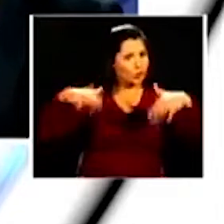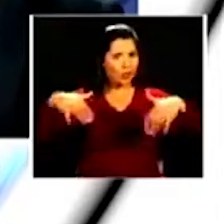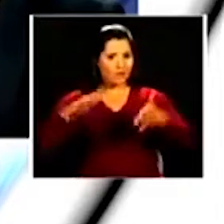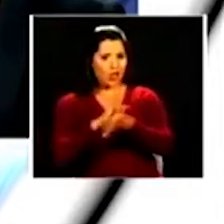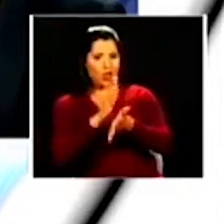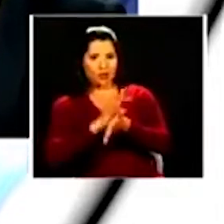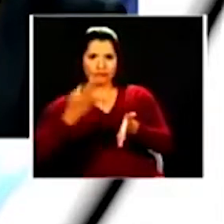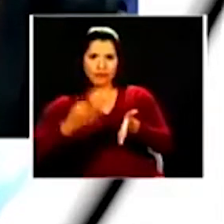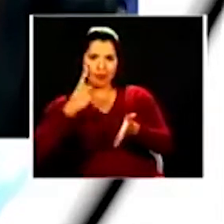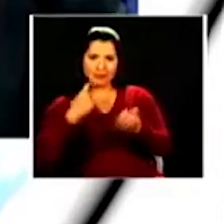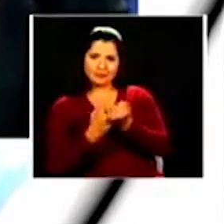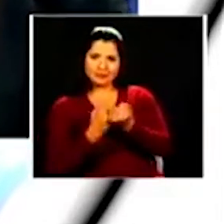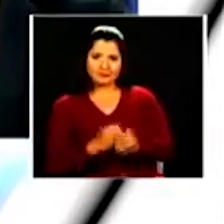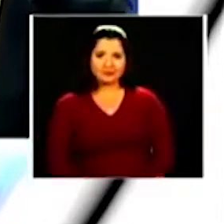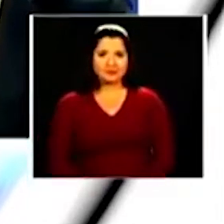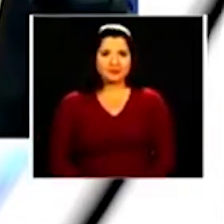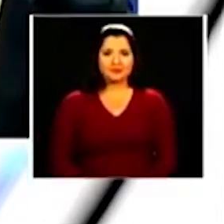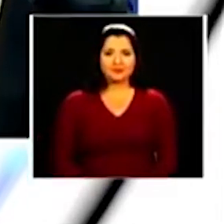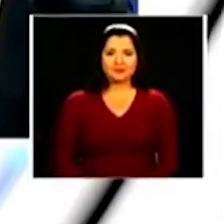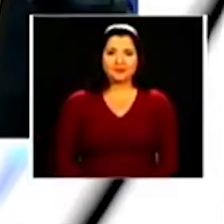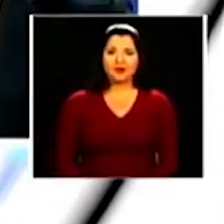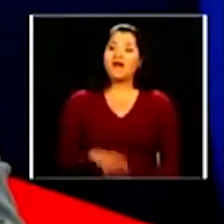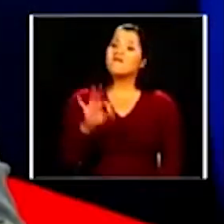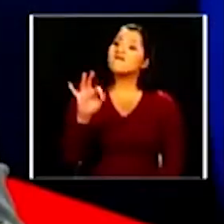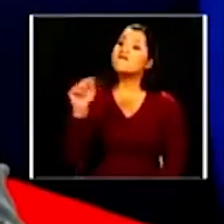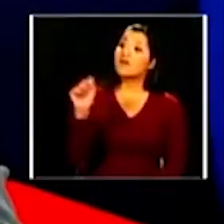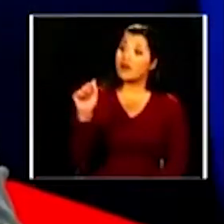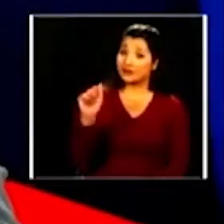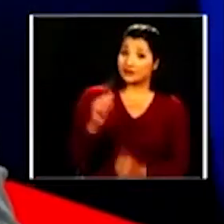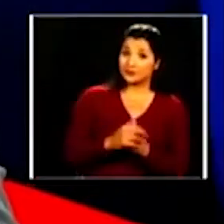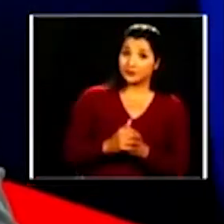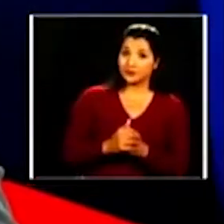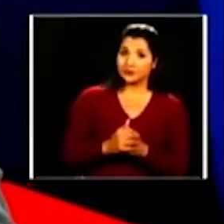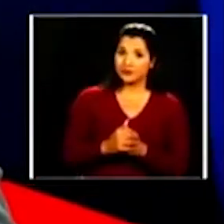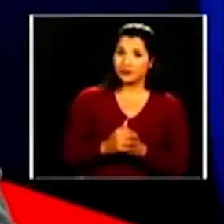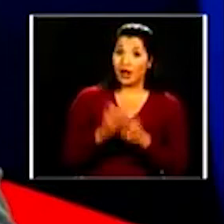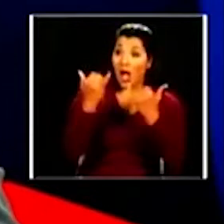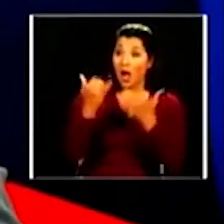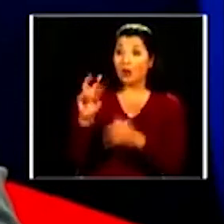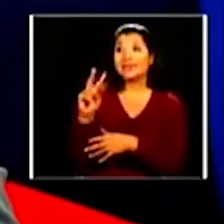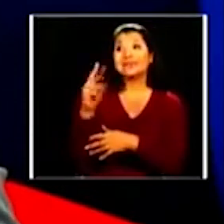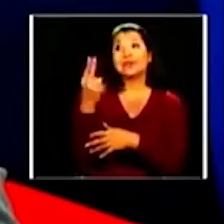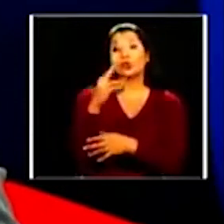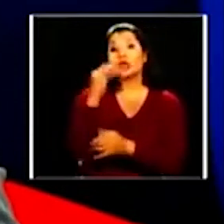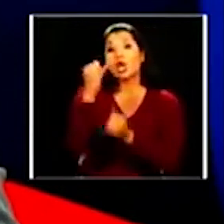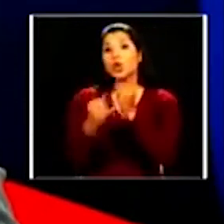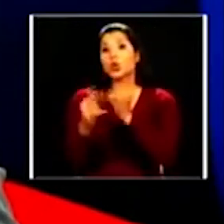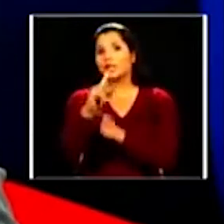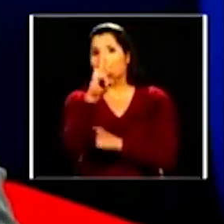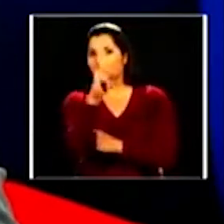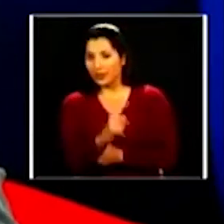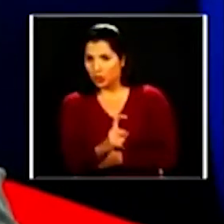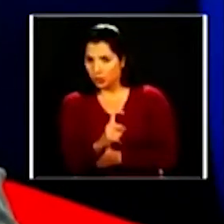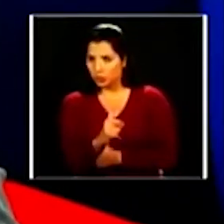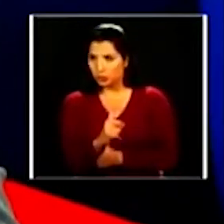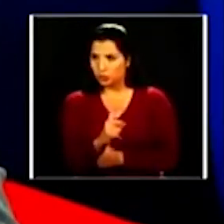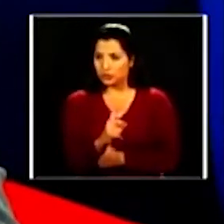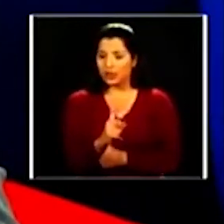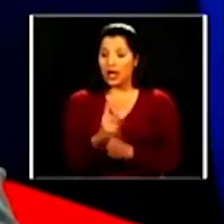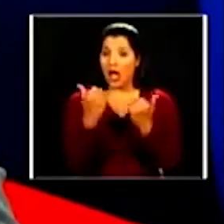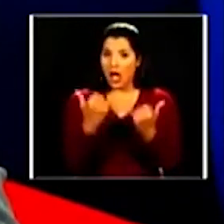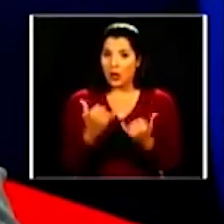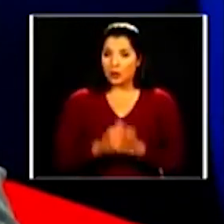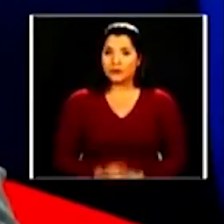respaldarlo. Don Fabricio, esta sería su segunda y última pregunta que plantearía en este segmento